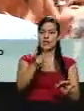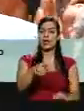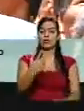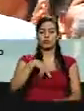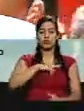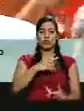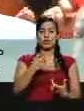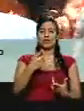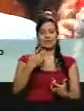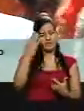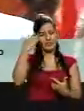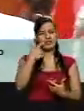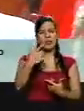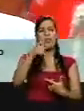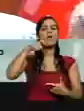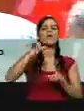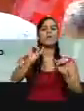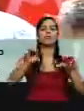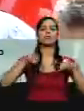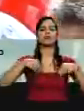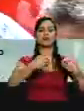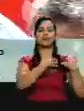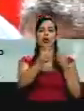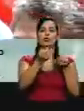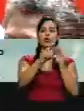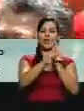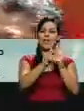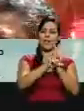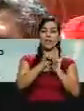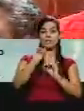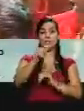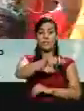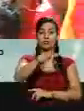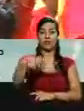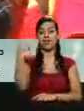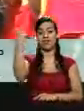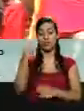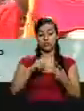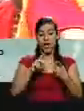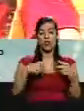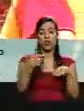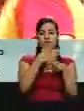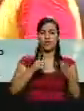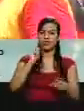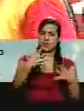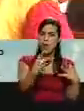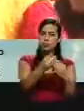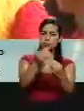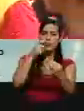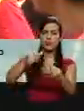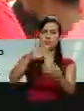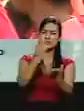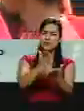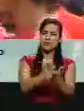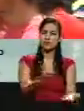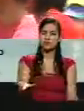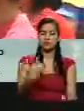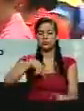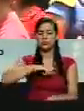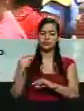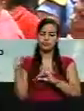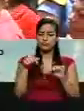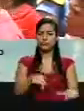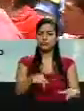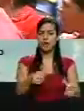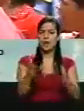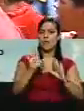del pueblo legislador. Los diputados, tanto los gobernantes, deben de estar siempre al lado de las luchas del pueblo y es por ello que nosotros estamos aquí